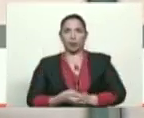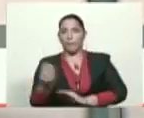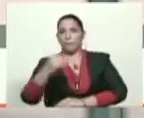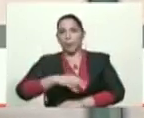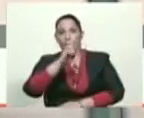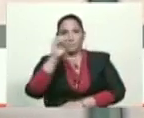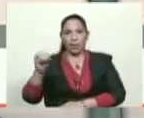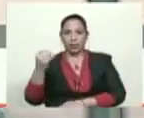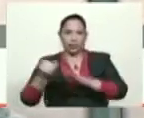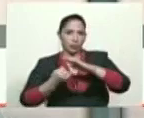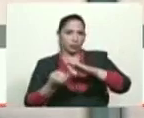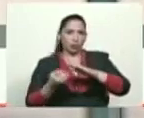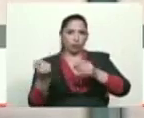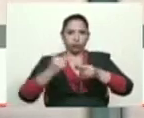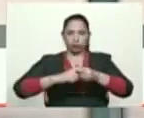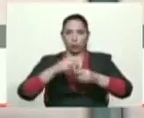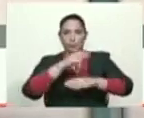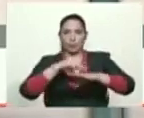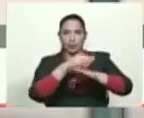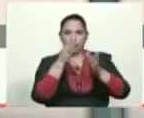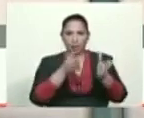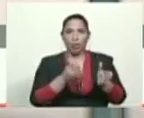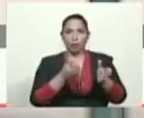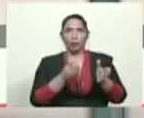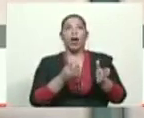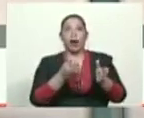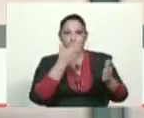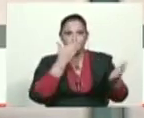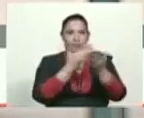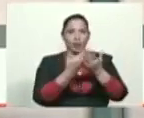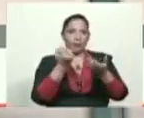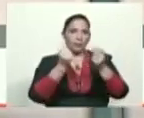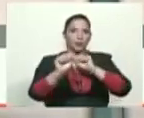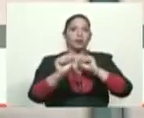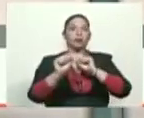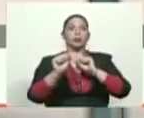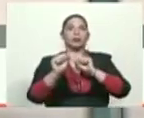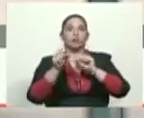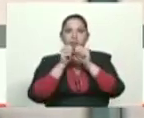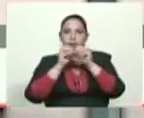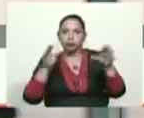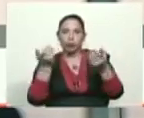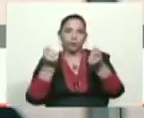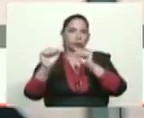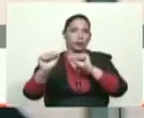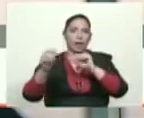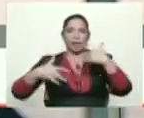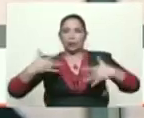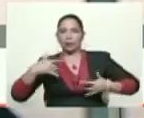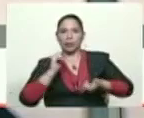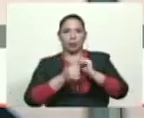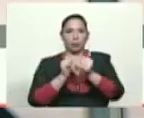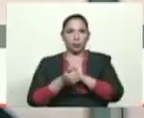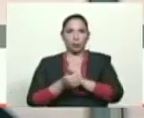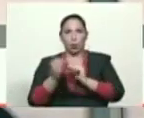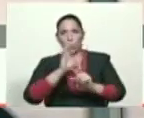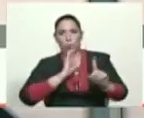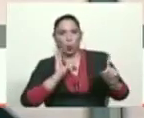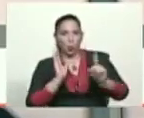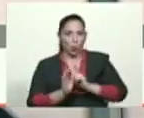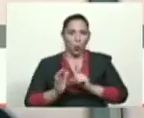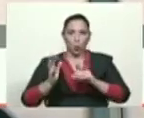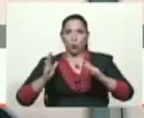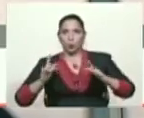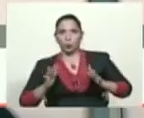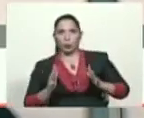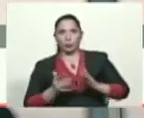ministerio que se incorporan a este frente preventivo para masificar la prevención en actividades deportivas culturales recreativas